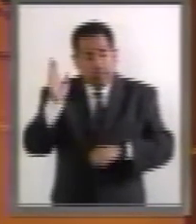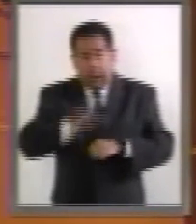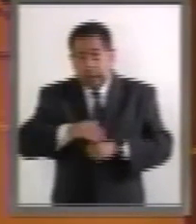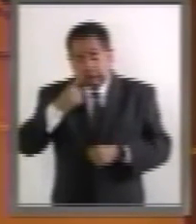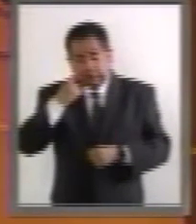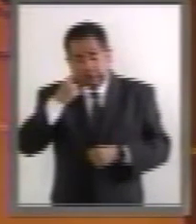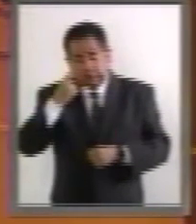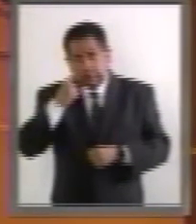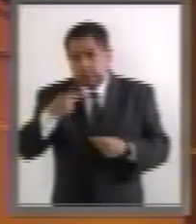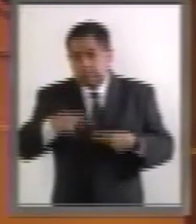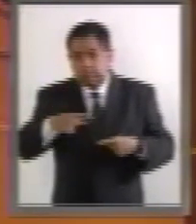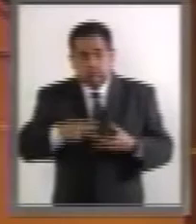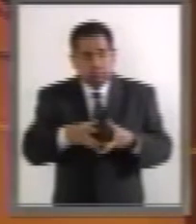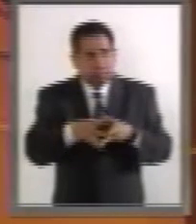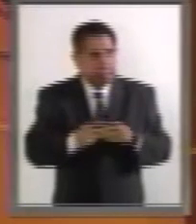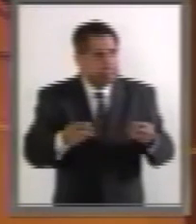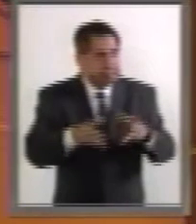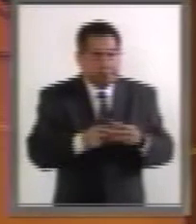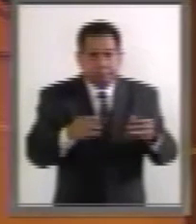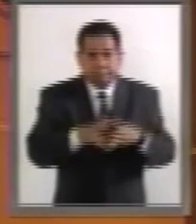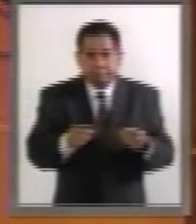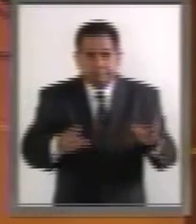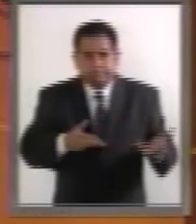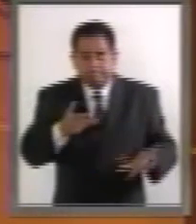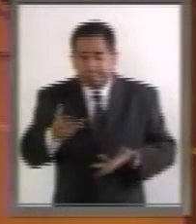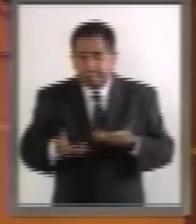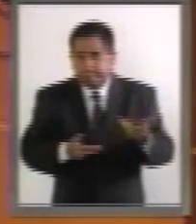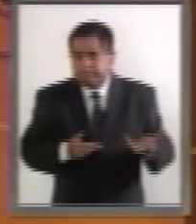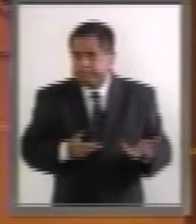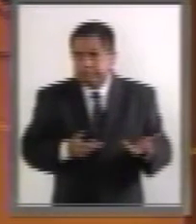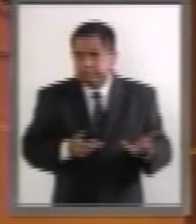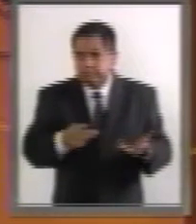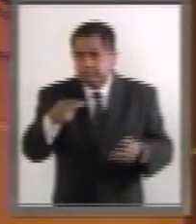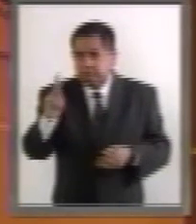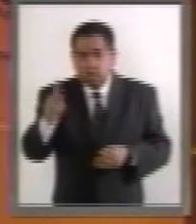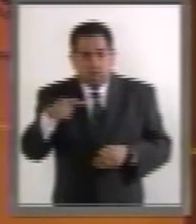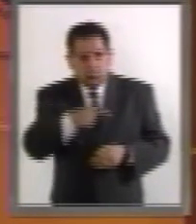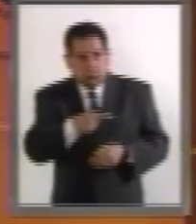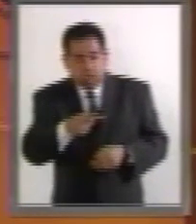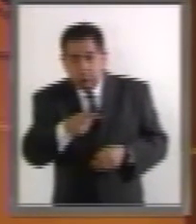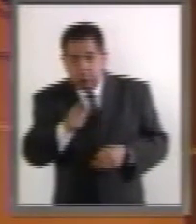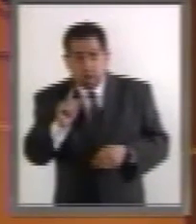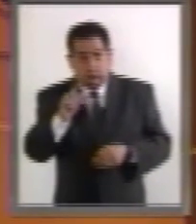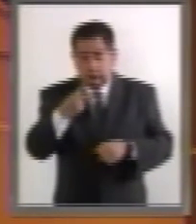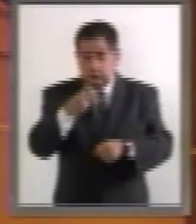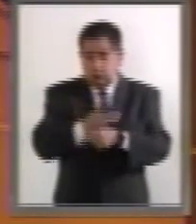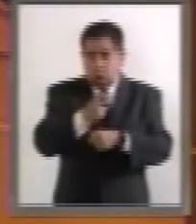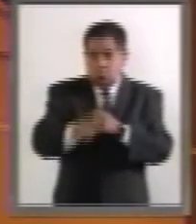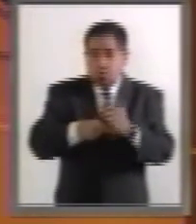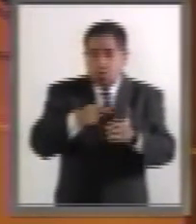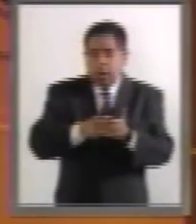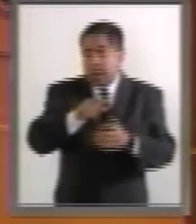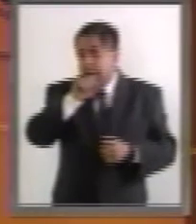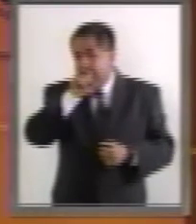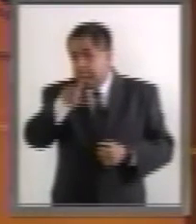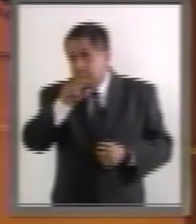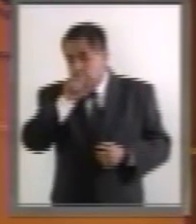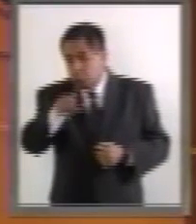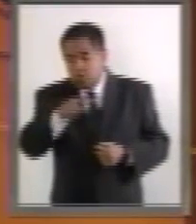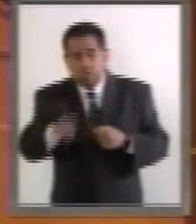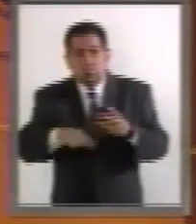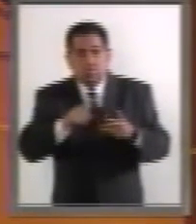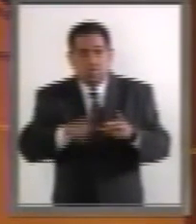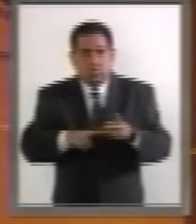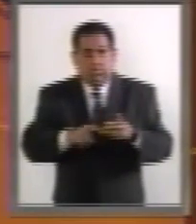más personas han desaparecido. Sin embargo, aun cuando el segundo lugar es Jalisco, le sigue